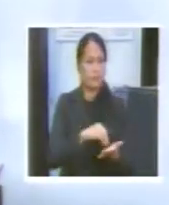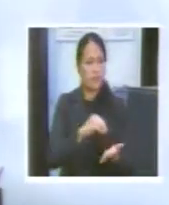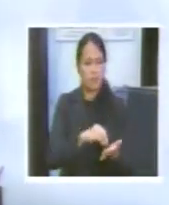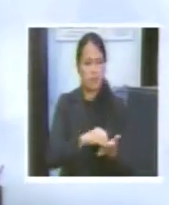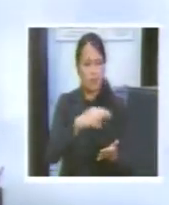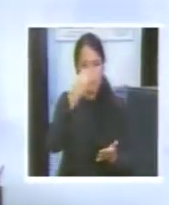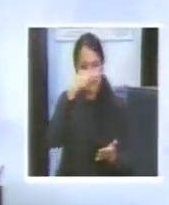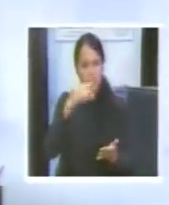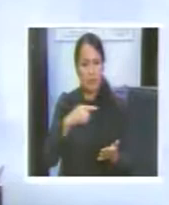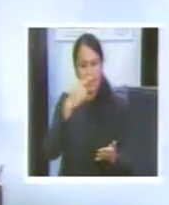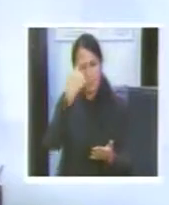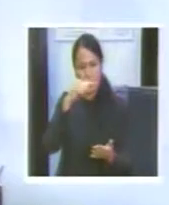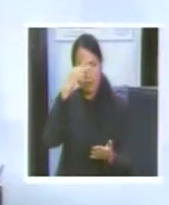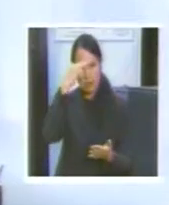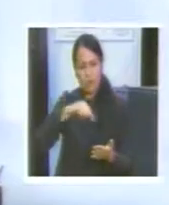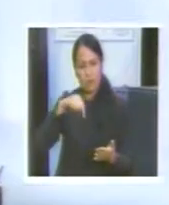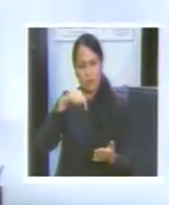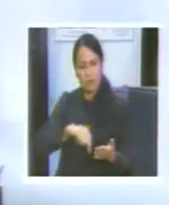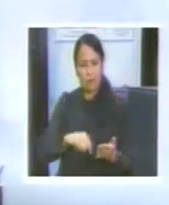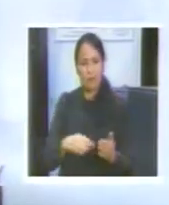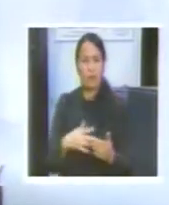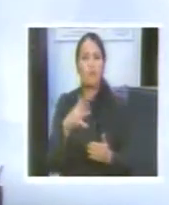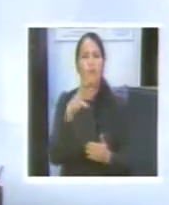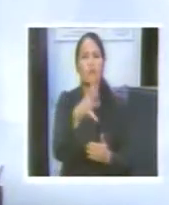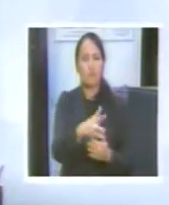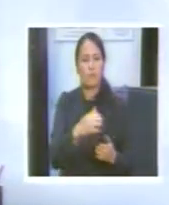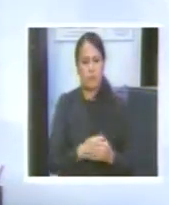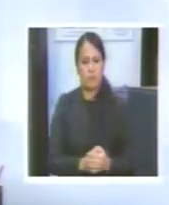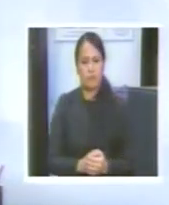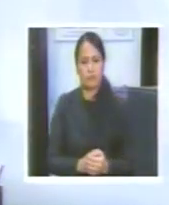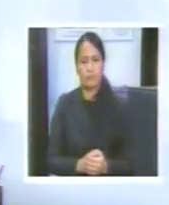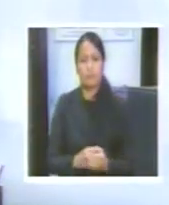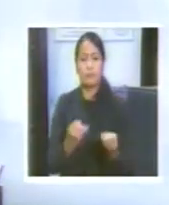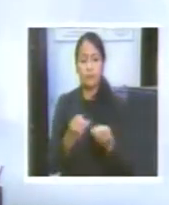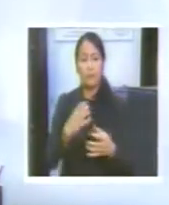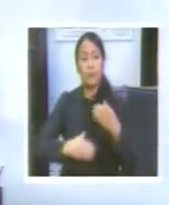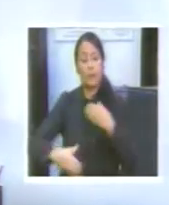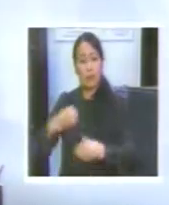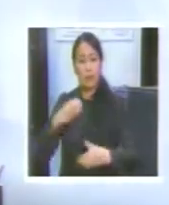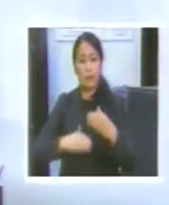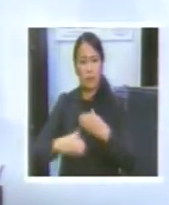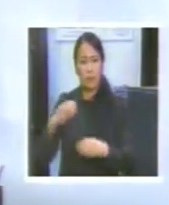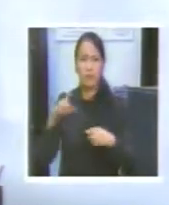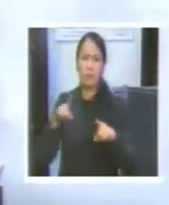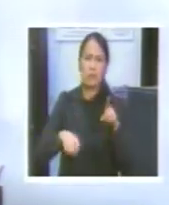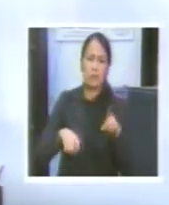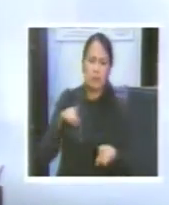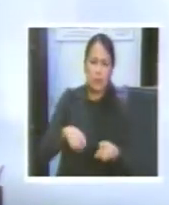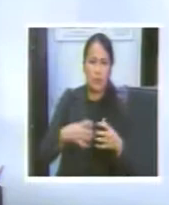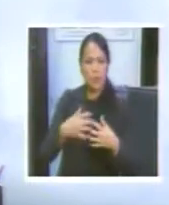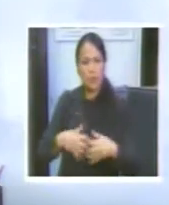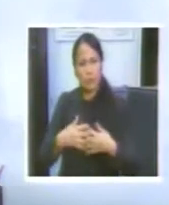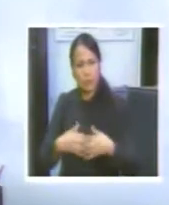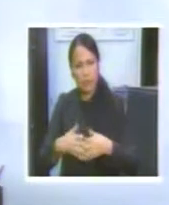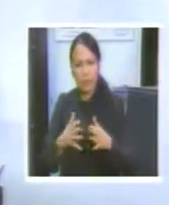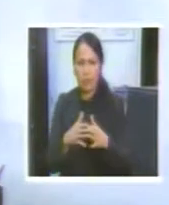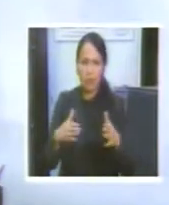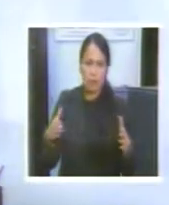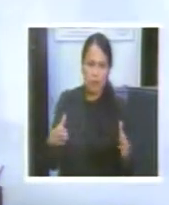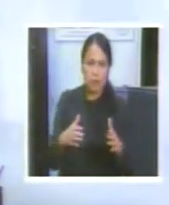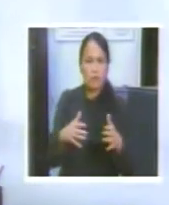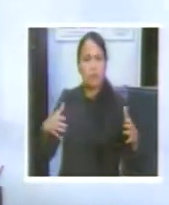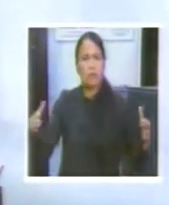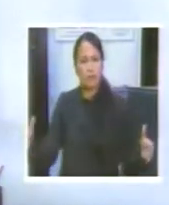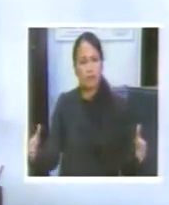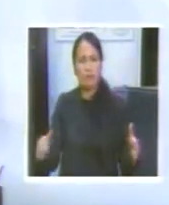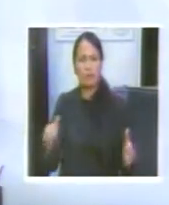nuestro país en el futuro inmediato. Y en cuanto al comercio, mucho dependerá de que las pequeñas y medianas empresas de México